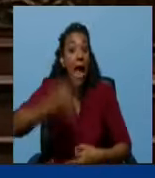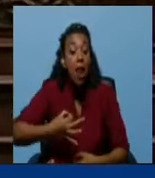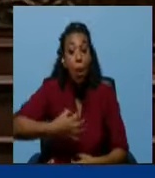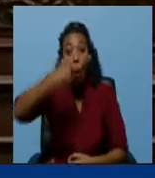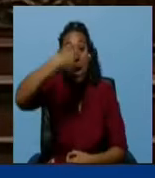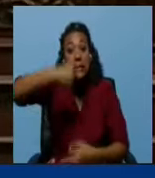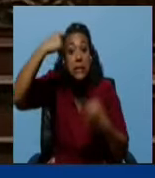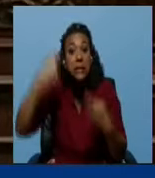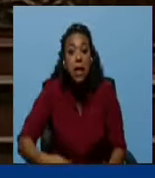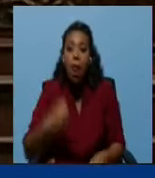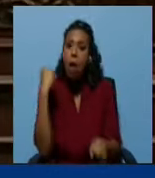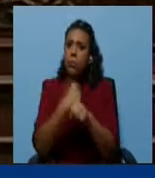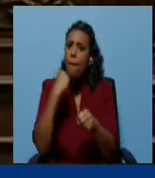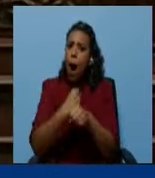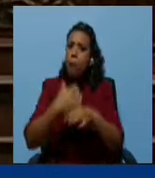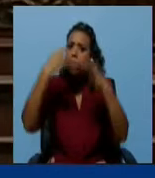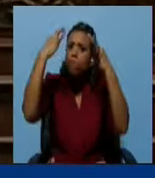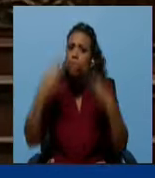Aquí estamos nosotros